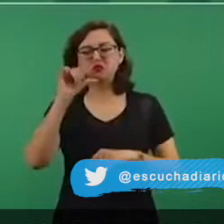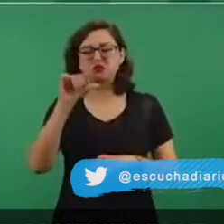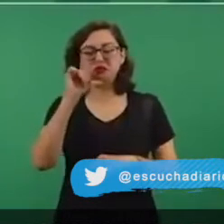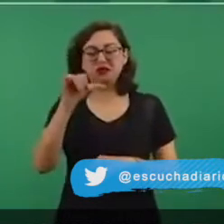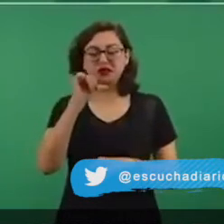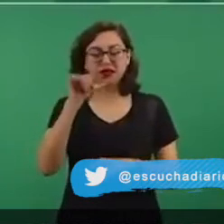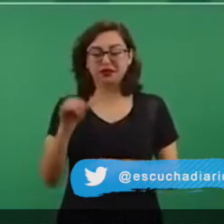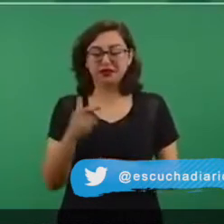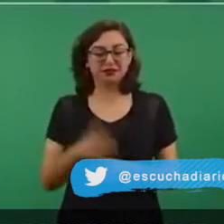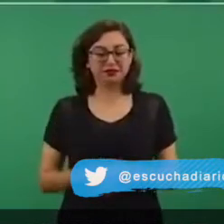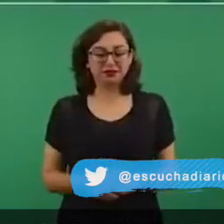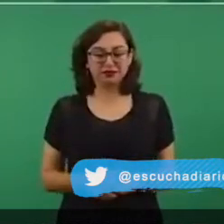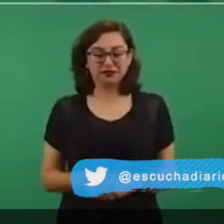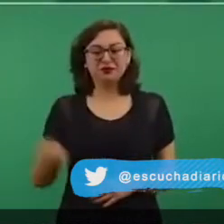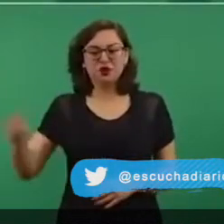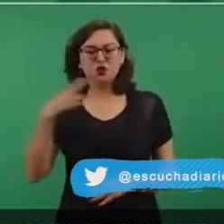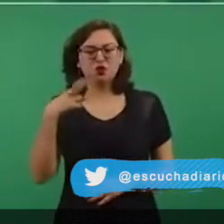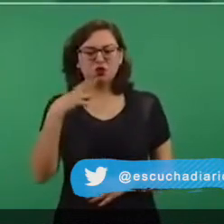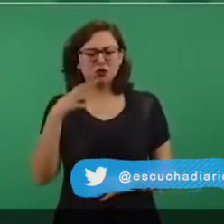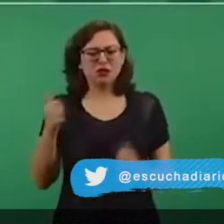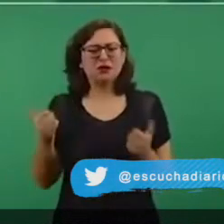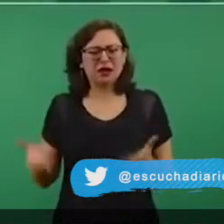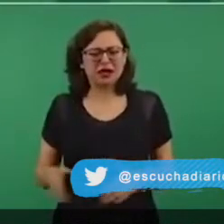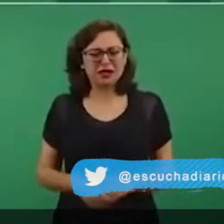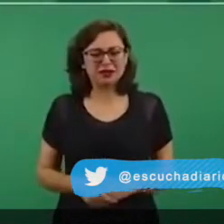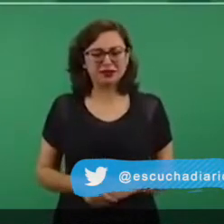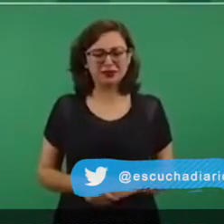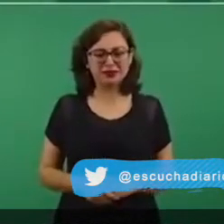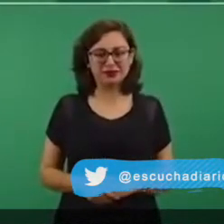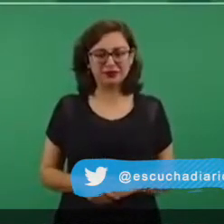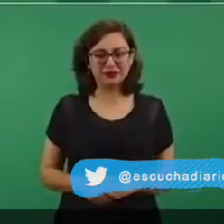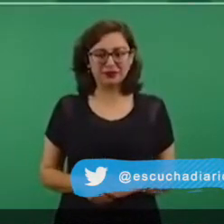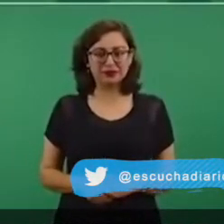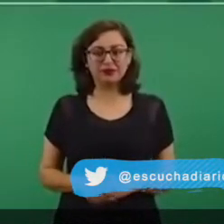¿Y saben para qué las utilizaban? Para respaldo